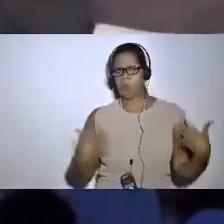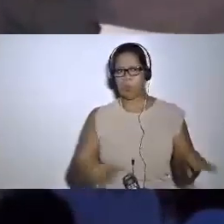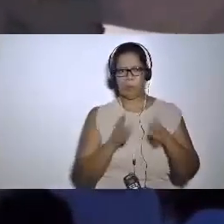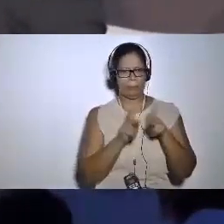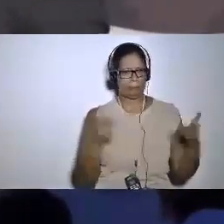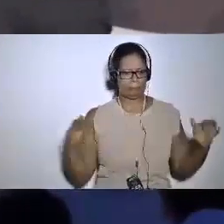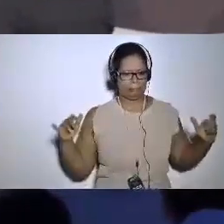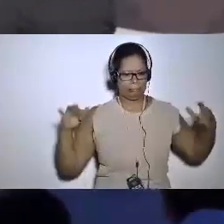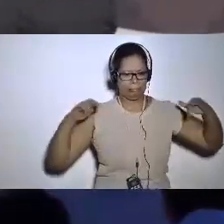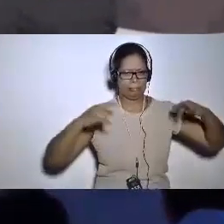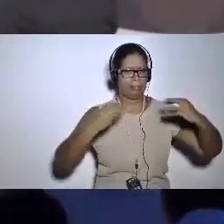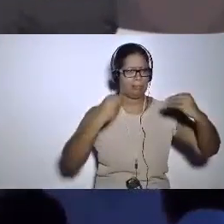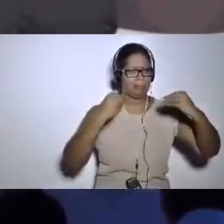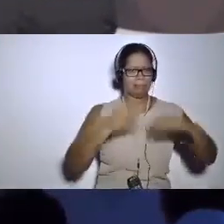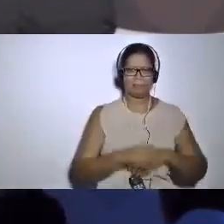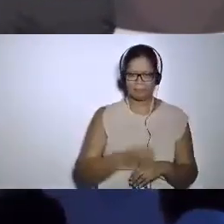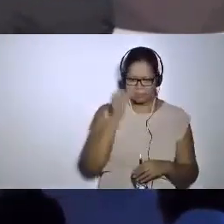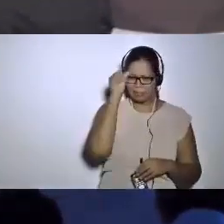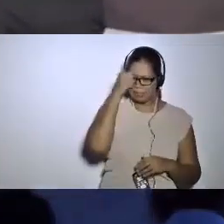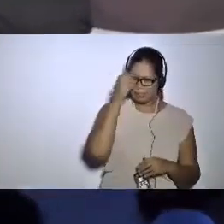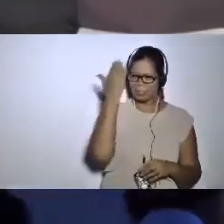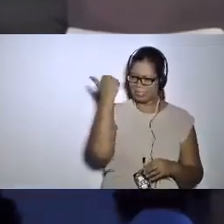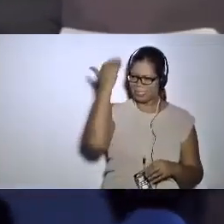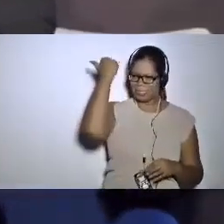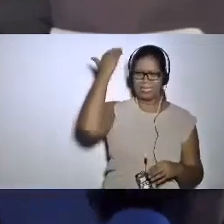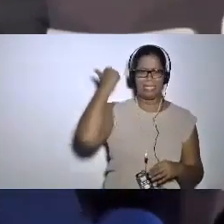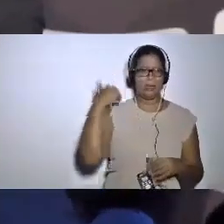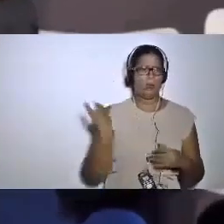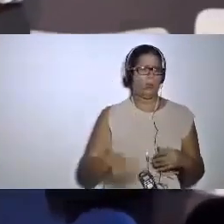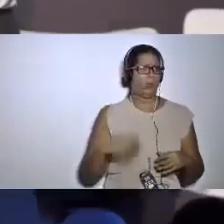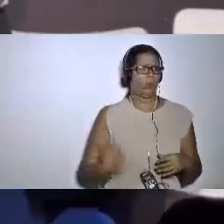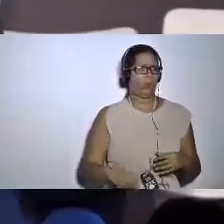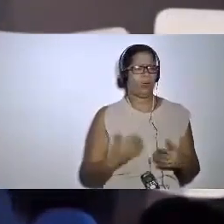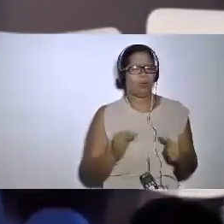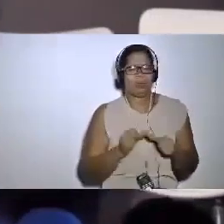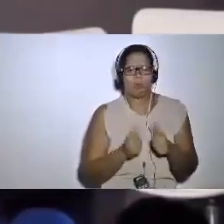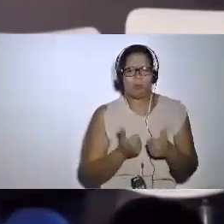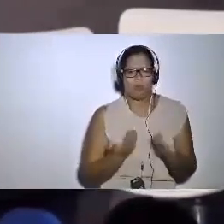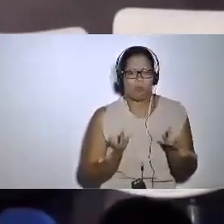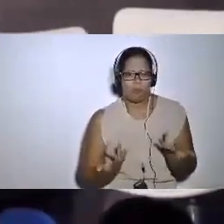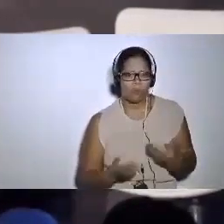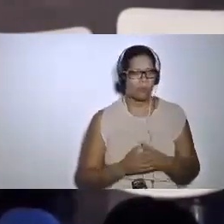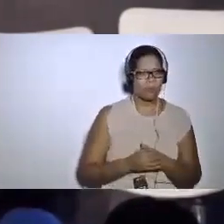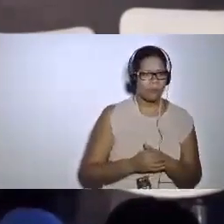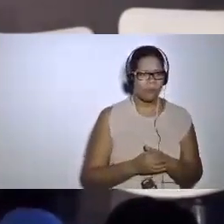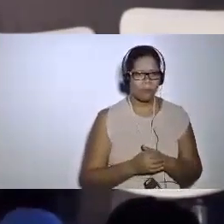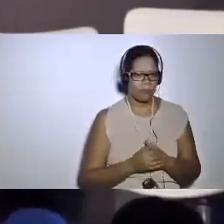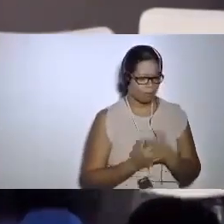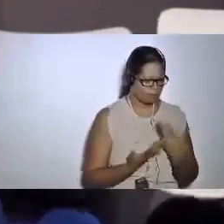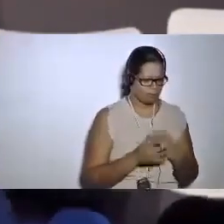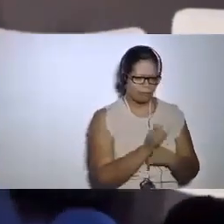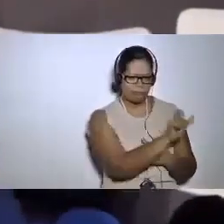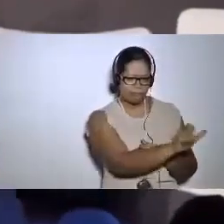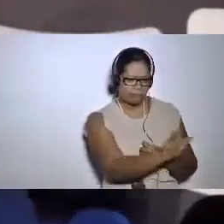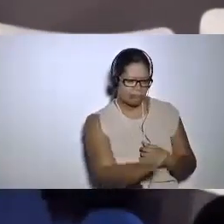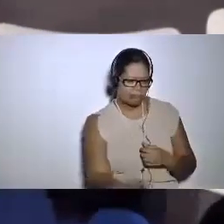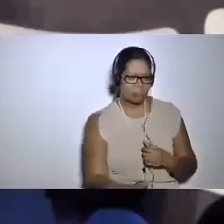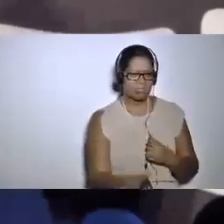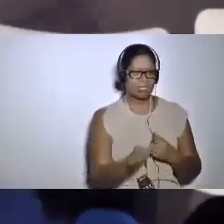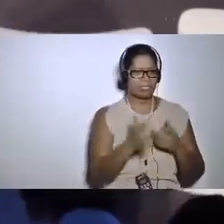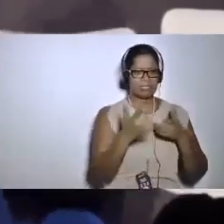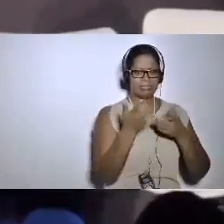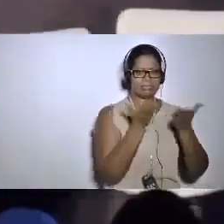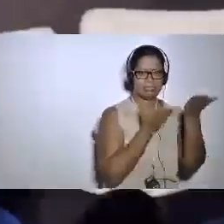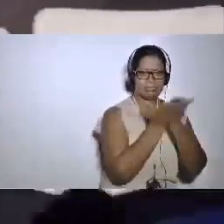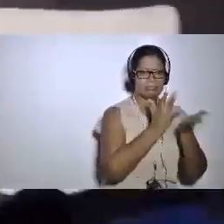Teníamos personas de la Reserva Federal, nos estaban hablando de cómo medir el Producto Interno Bruto en una